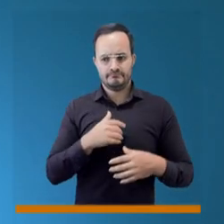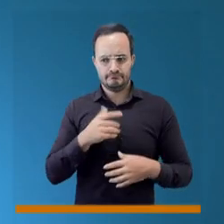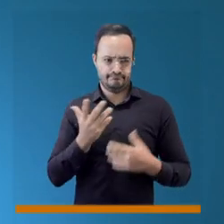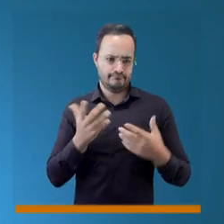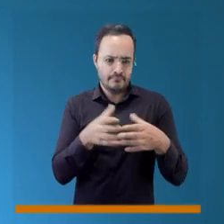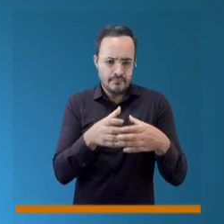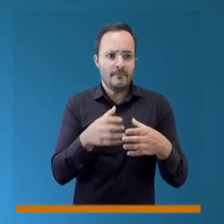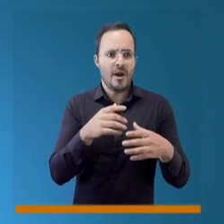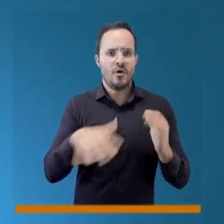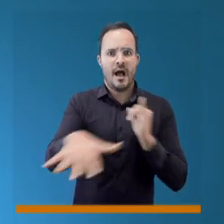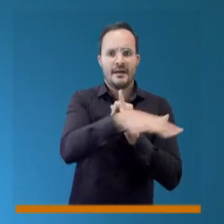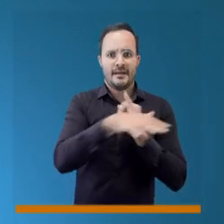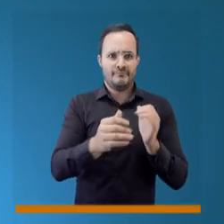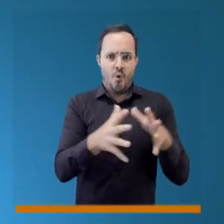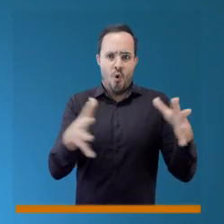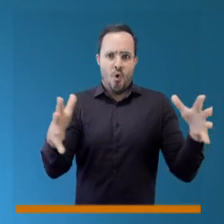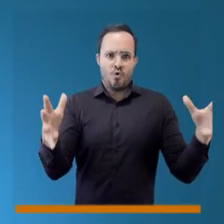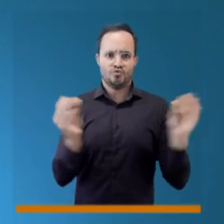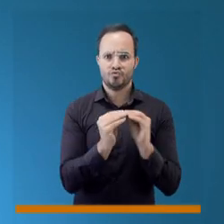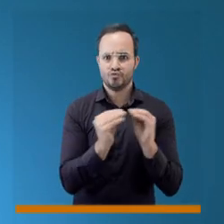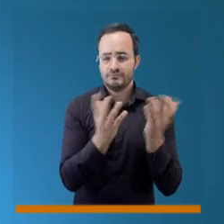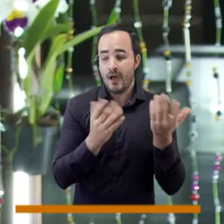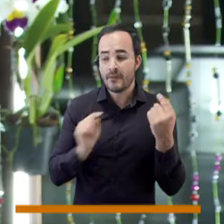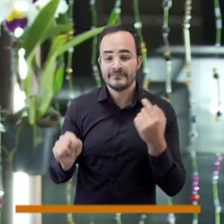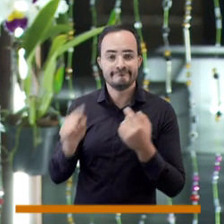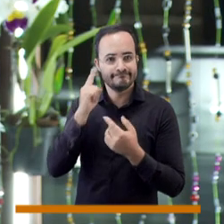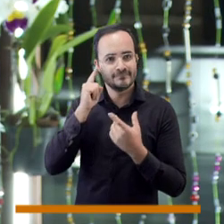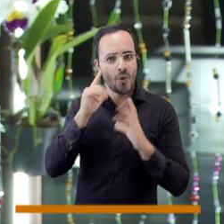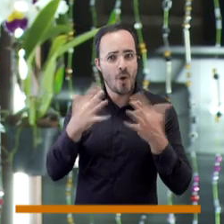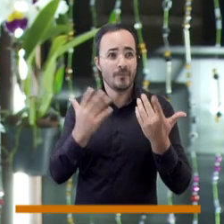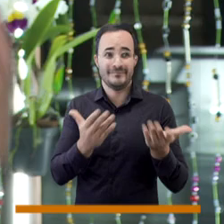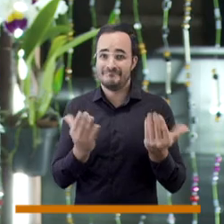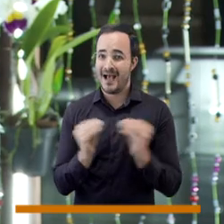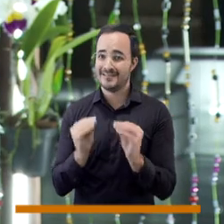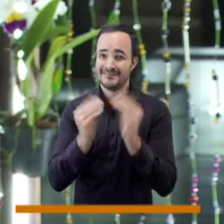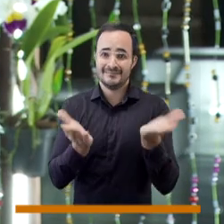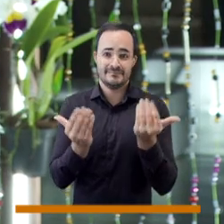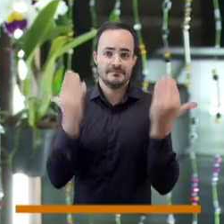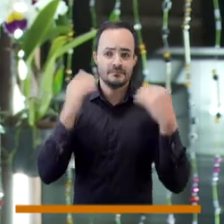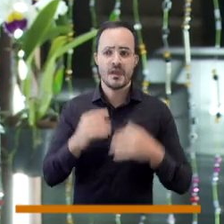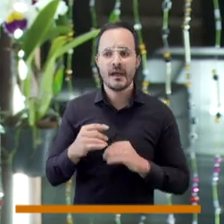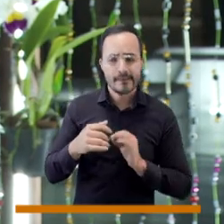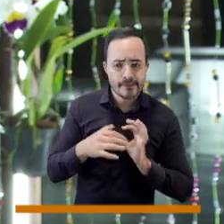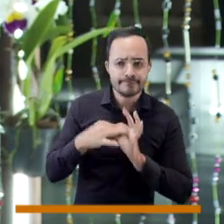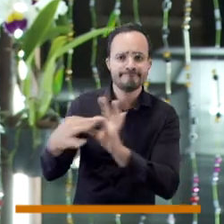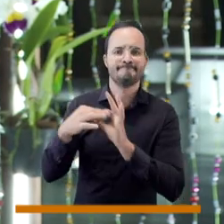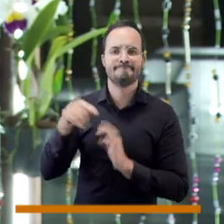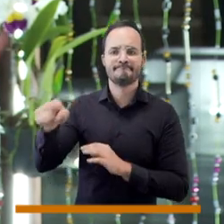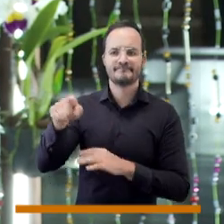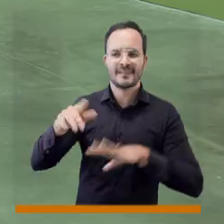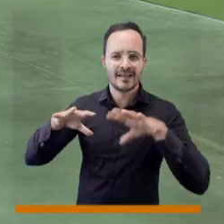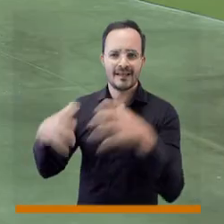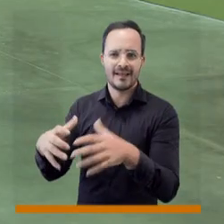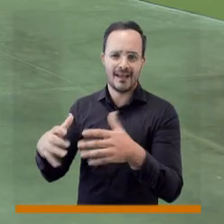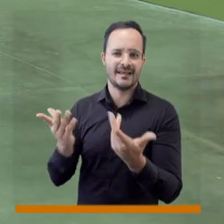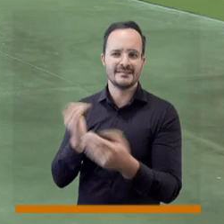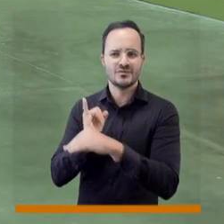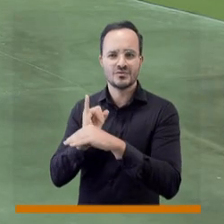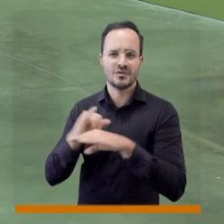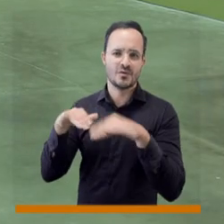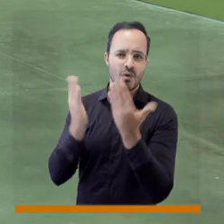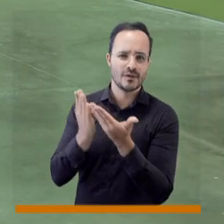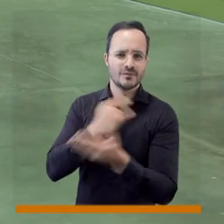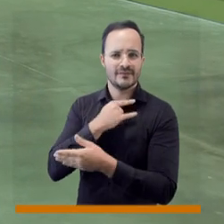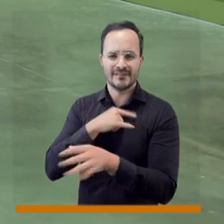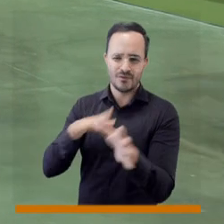ahí hay un trabajo mucho más profundo que hacer. Alianzas con el sector educativo. El sector educativo es